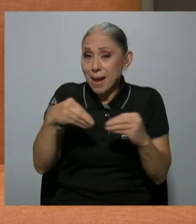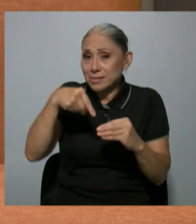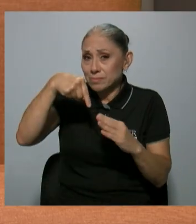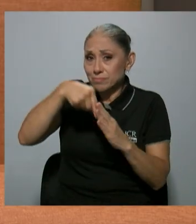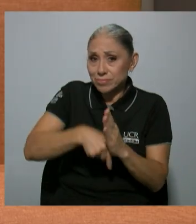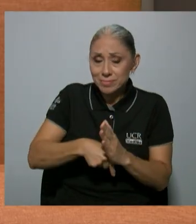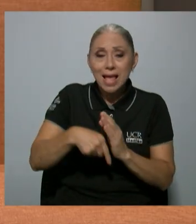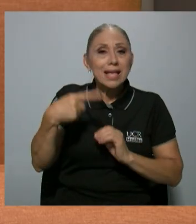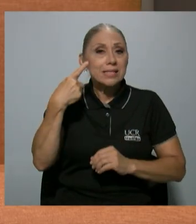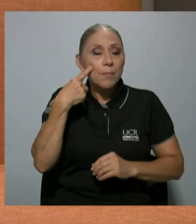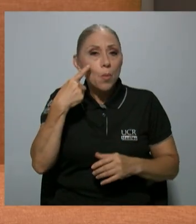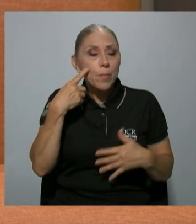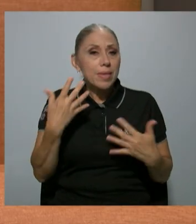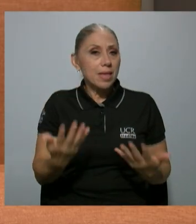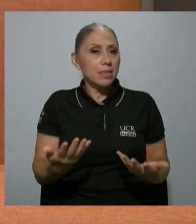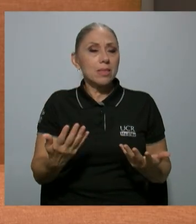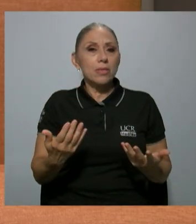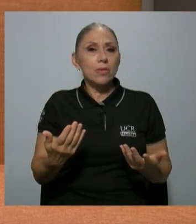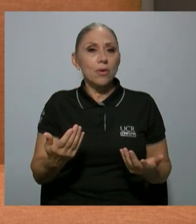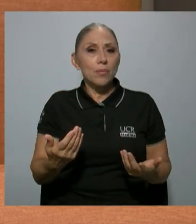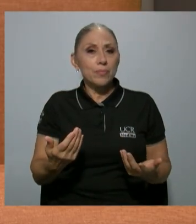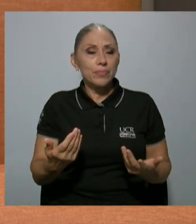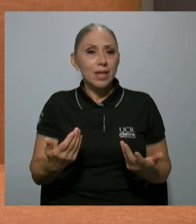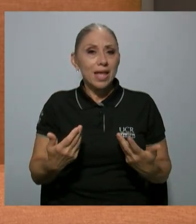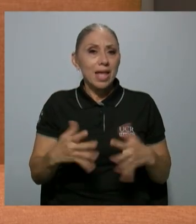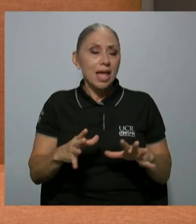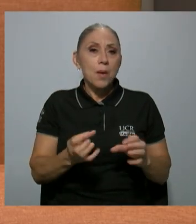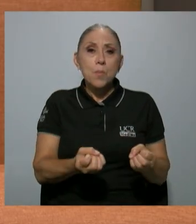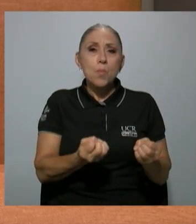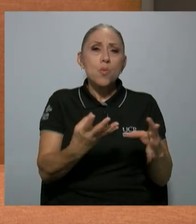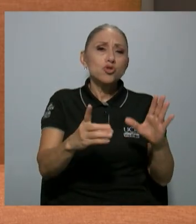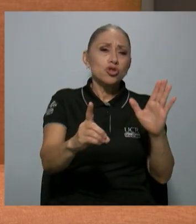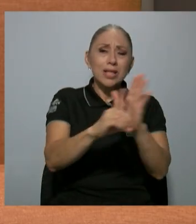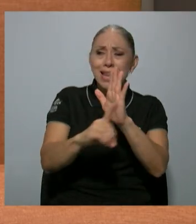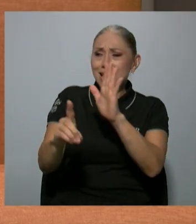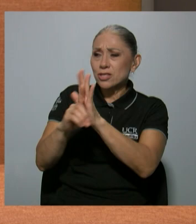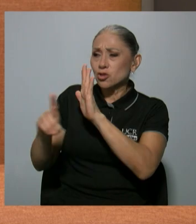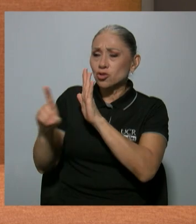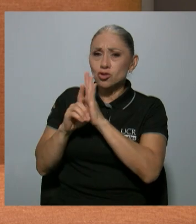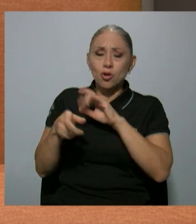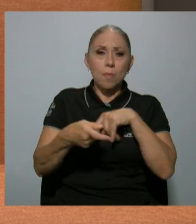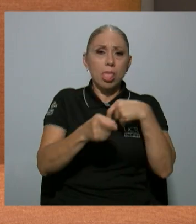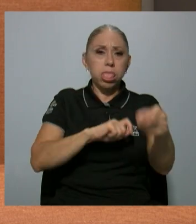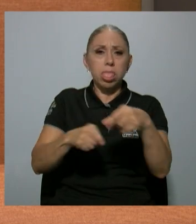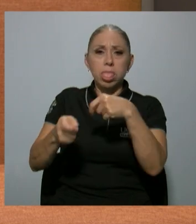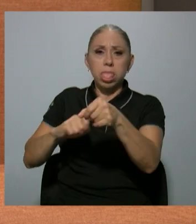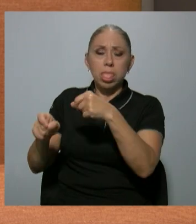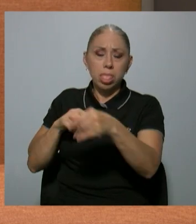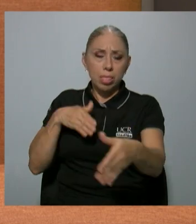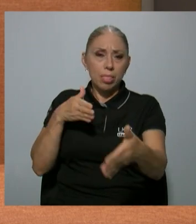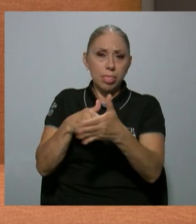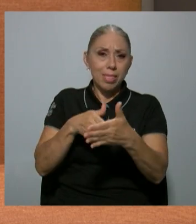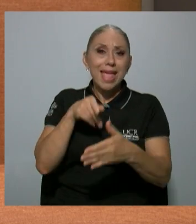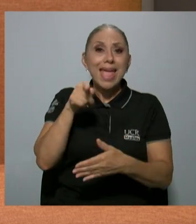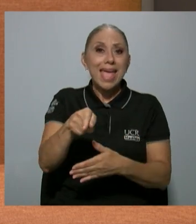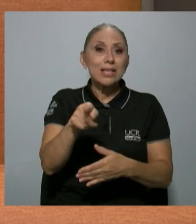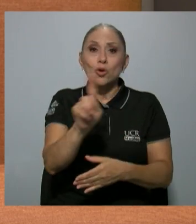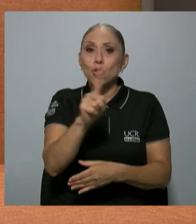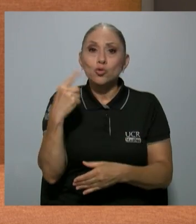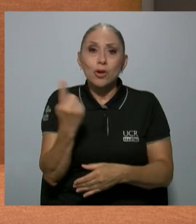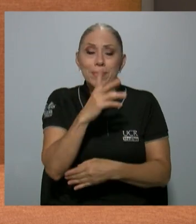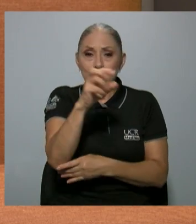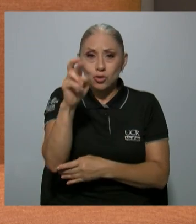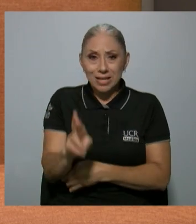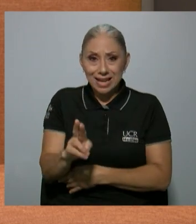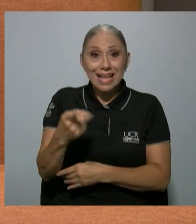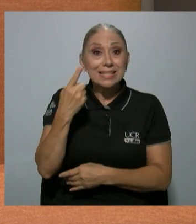articulación de la afectación de muchos derechos y me parece que eso va incluso más allá de Costa Rica, porque estamos